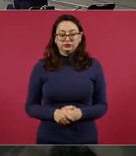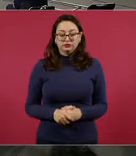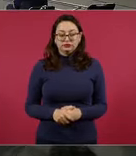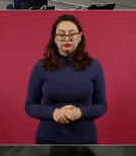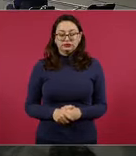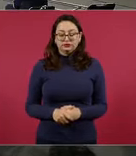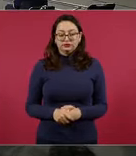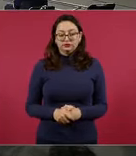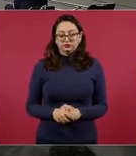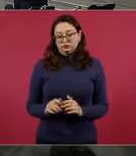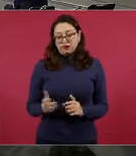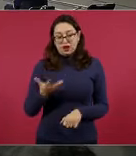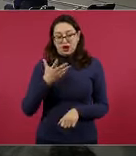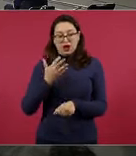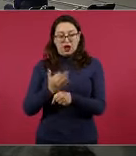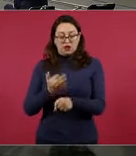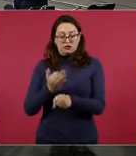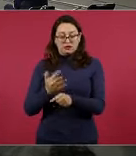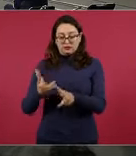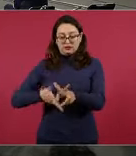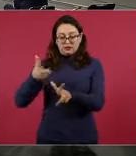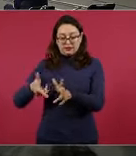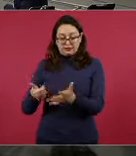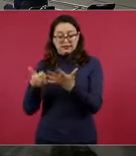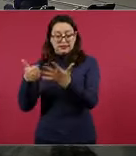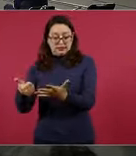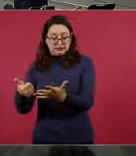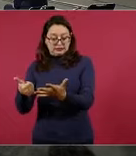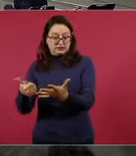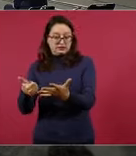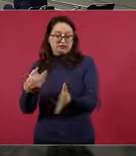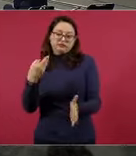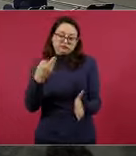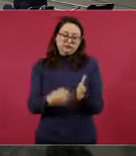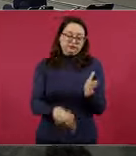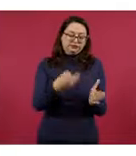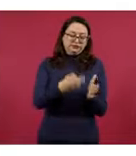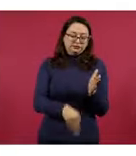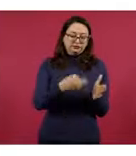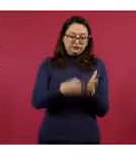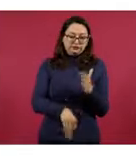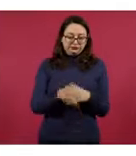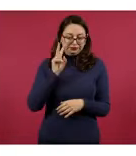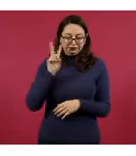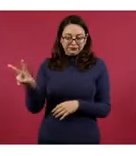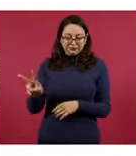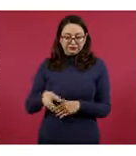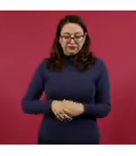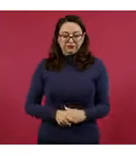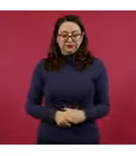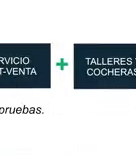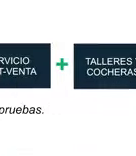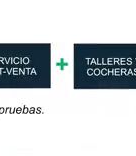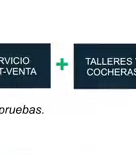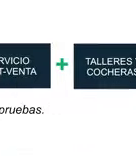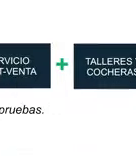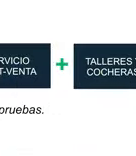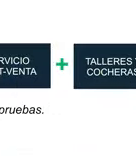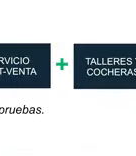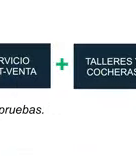son seis. Y los están terminando, están produciendo en Ciudad Sahagún.